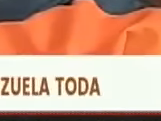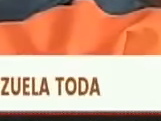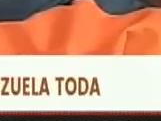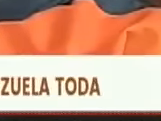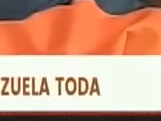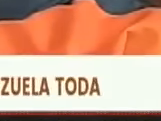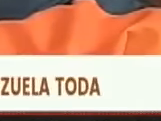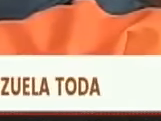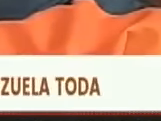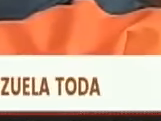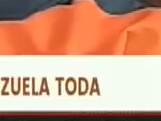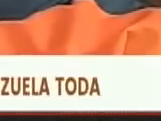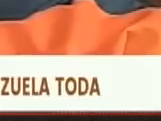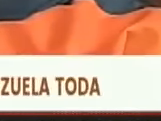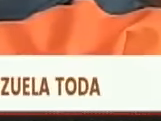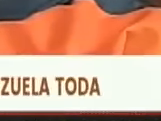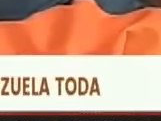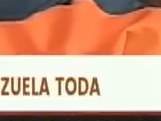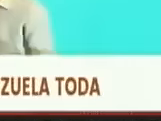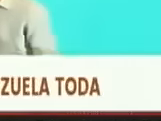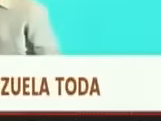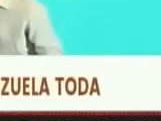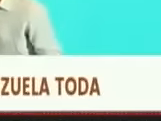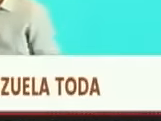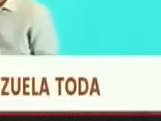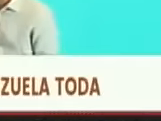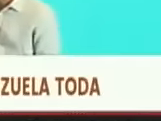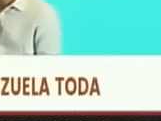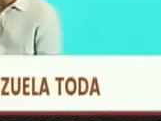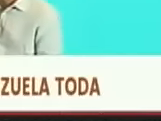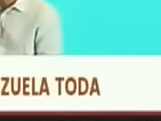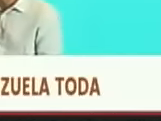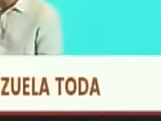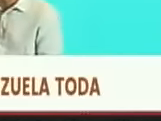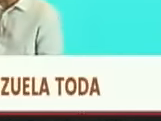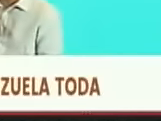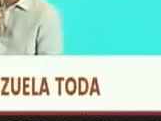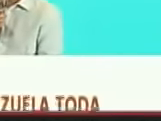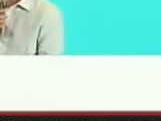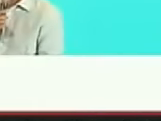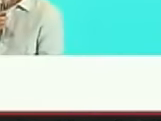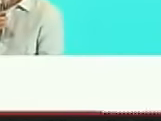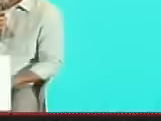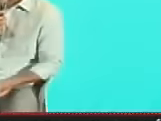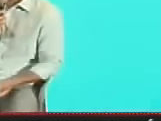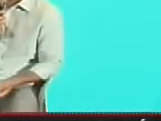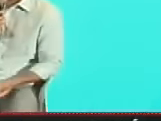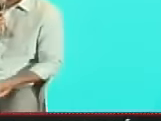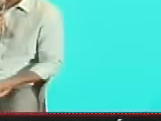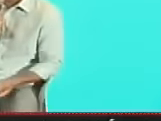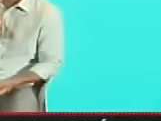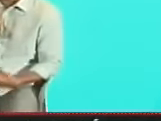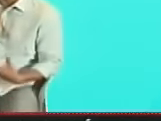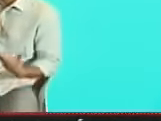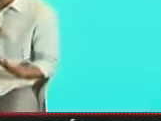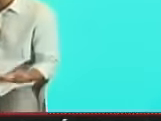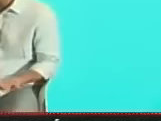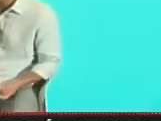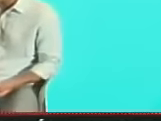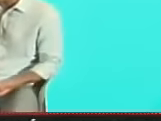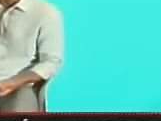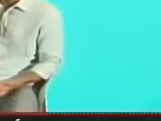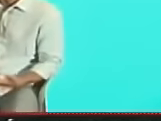territorial pero también desde el punto de vista social colectivo humano somos todas y todos los que tenemos que